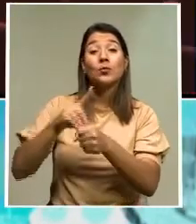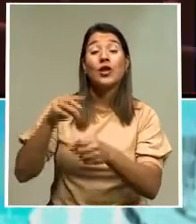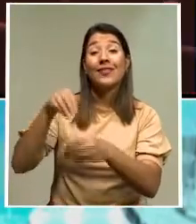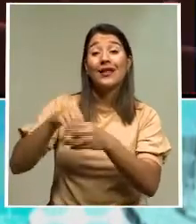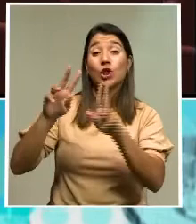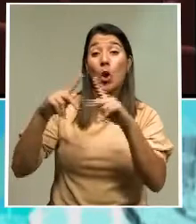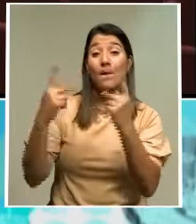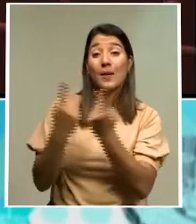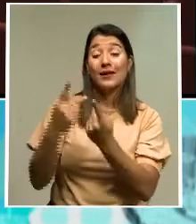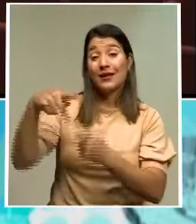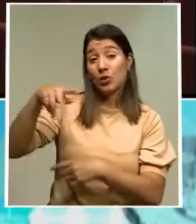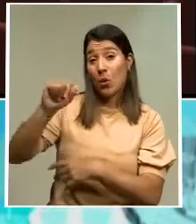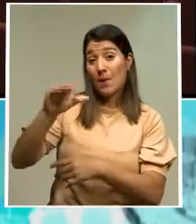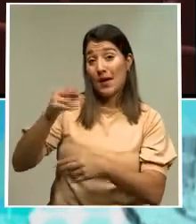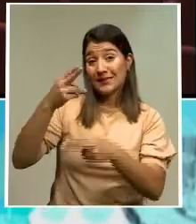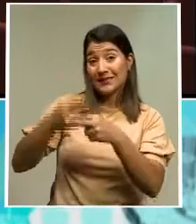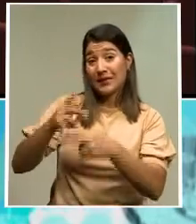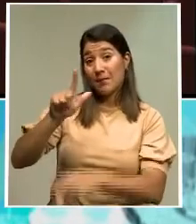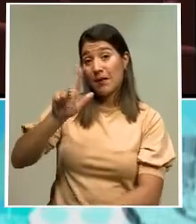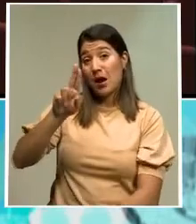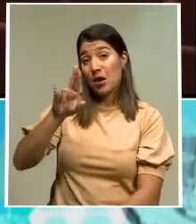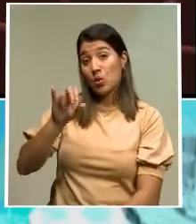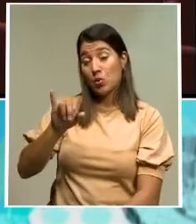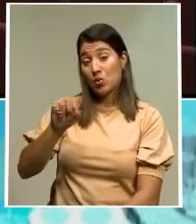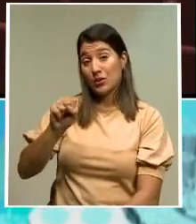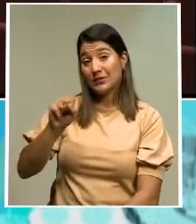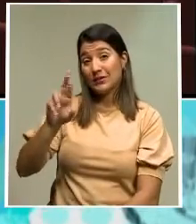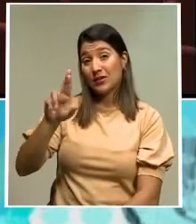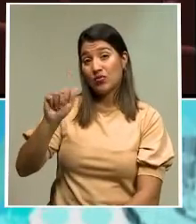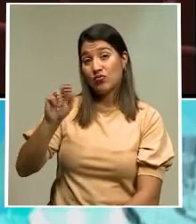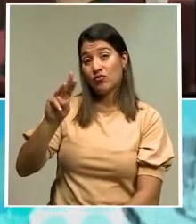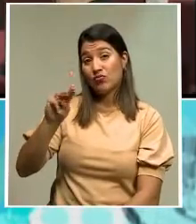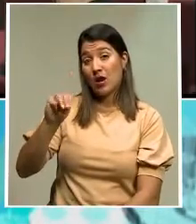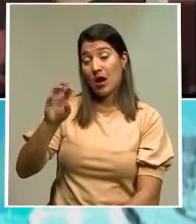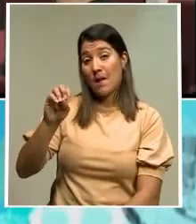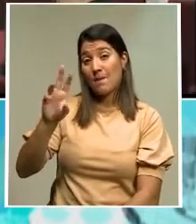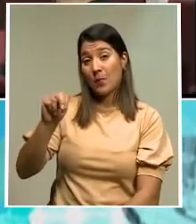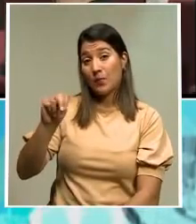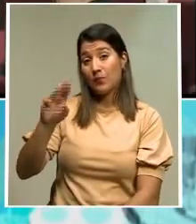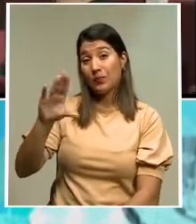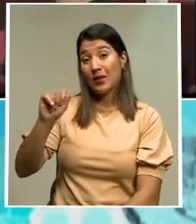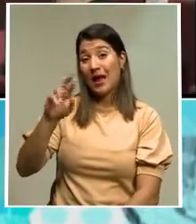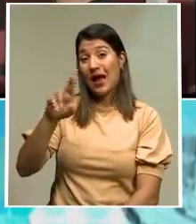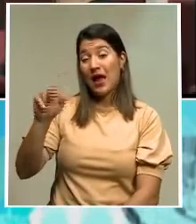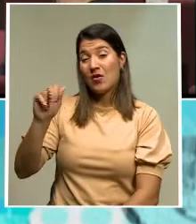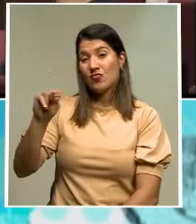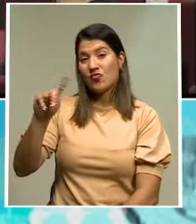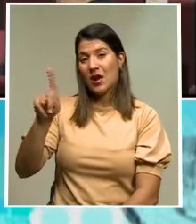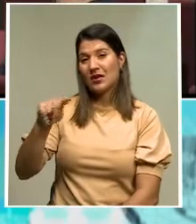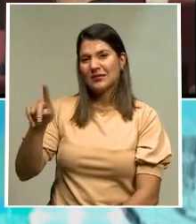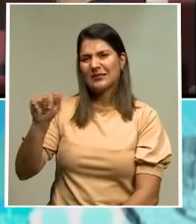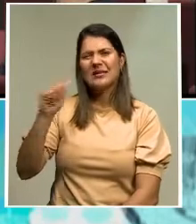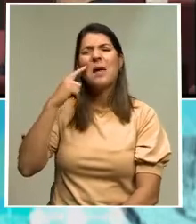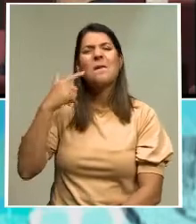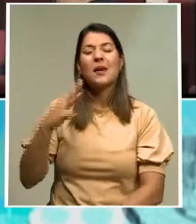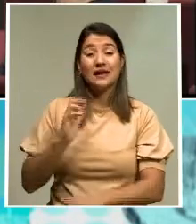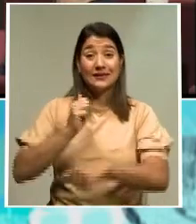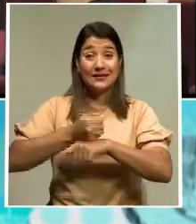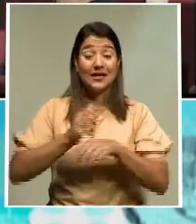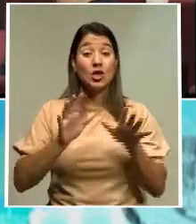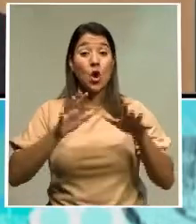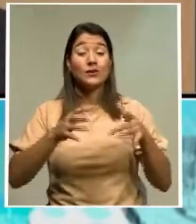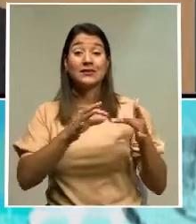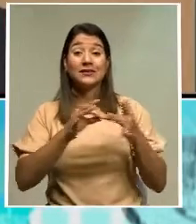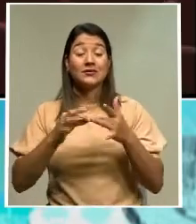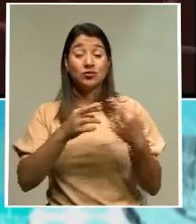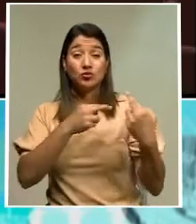Ciudadana, Luis Ramón Carranza. Esto para crear una comisión especial que estudie el caso del diputado de